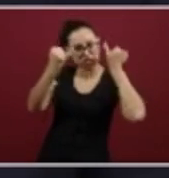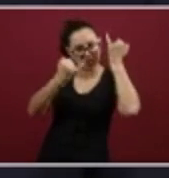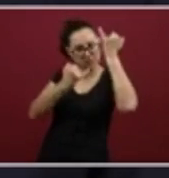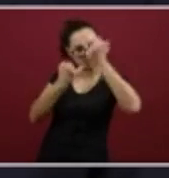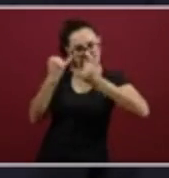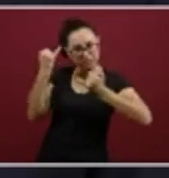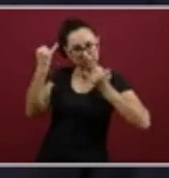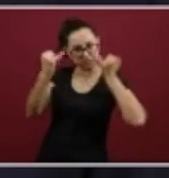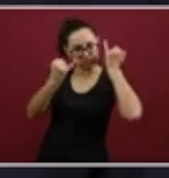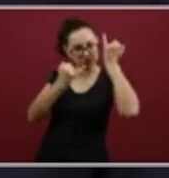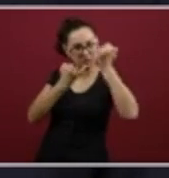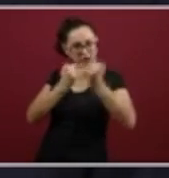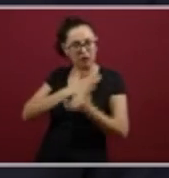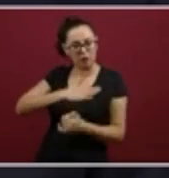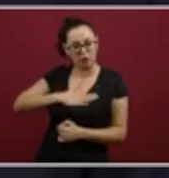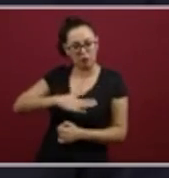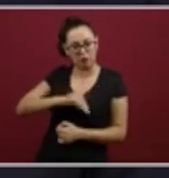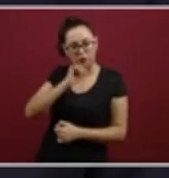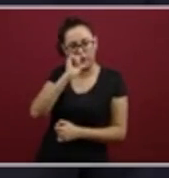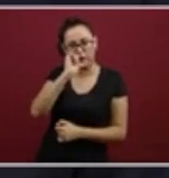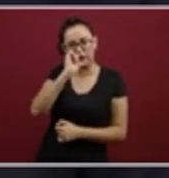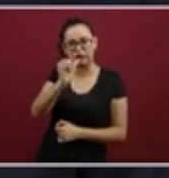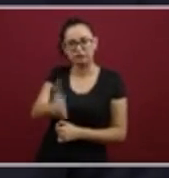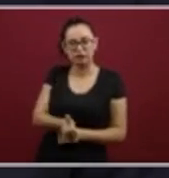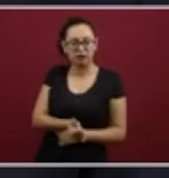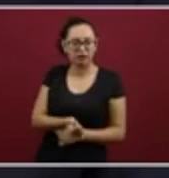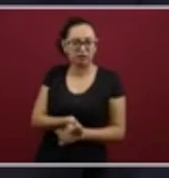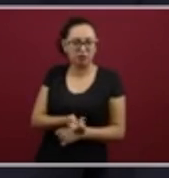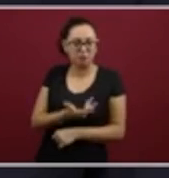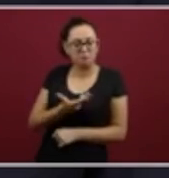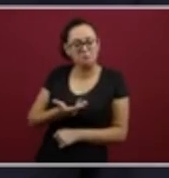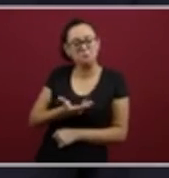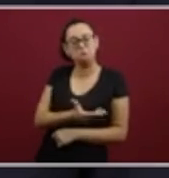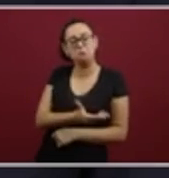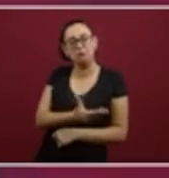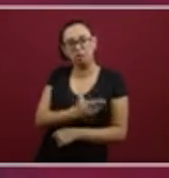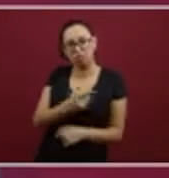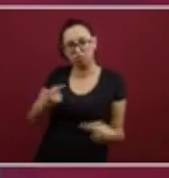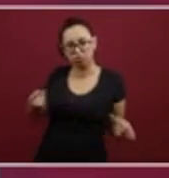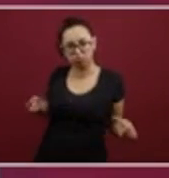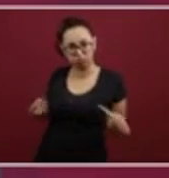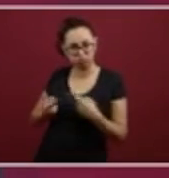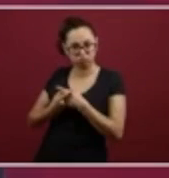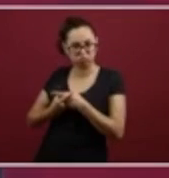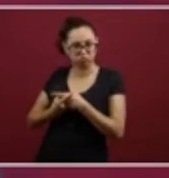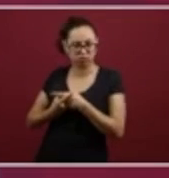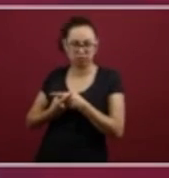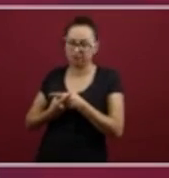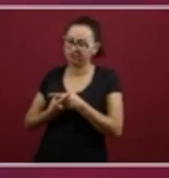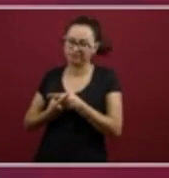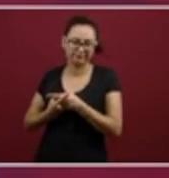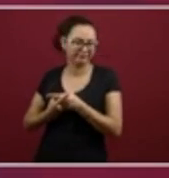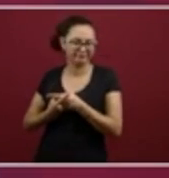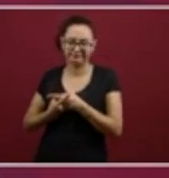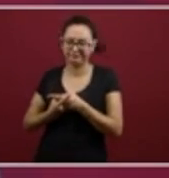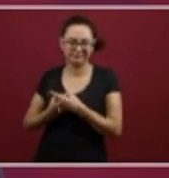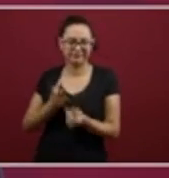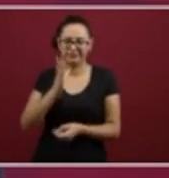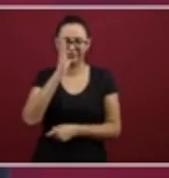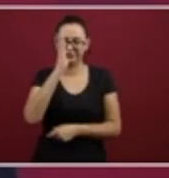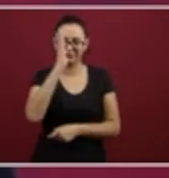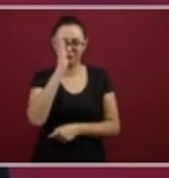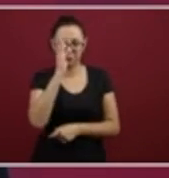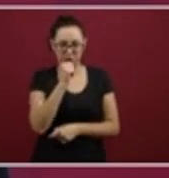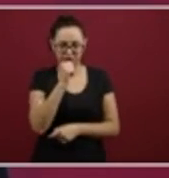banderas injustas o solicitando algo que es irracional o